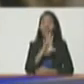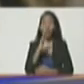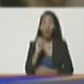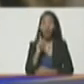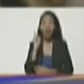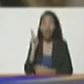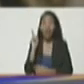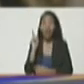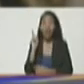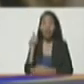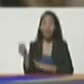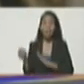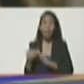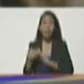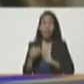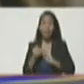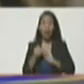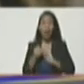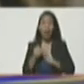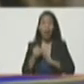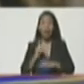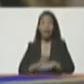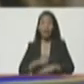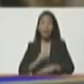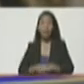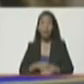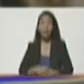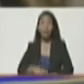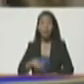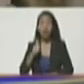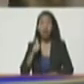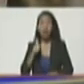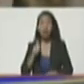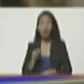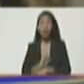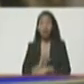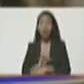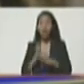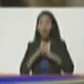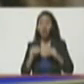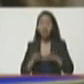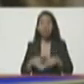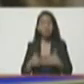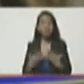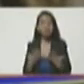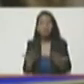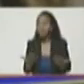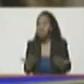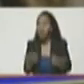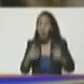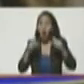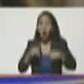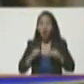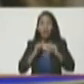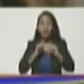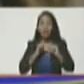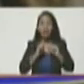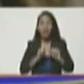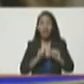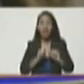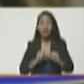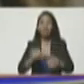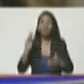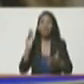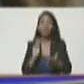ellas en el periodo más reciente, todas las cuales hoy se mantienen